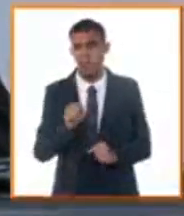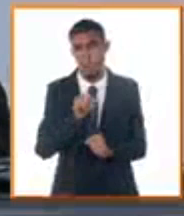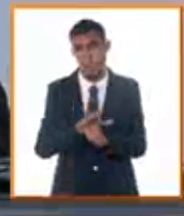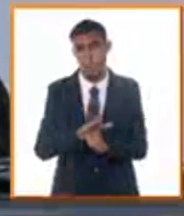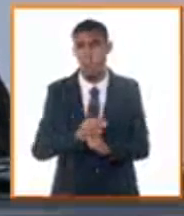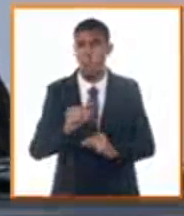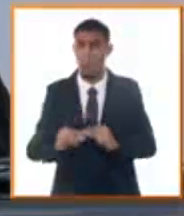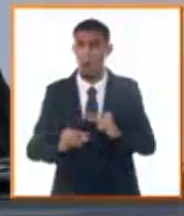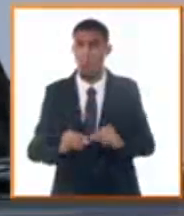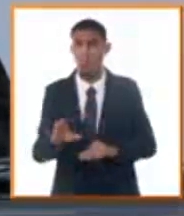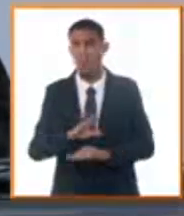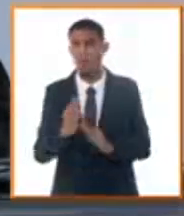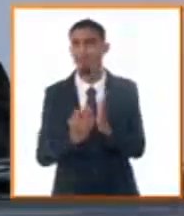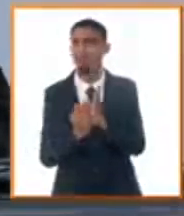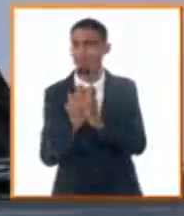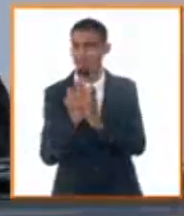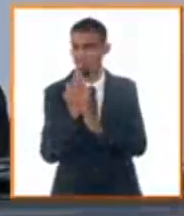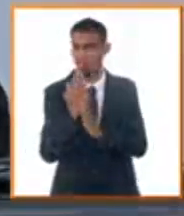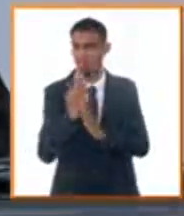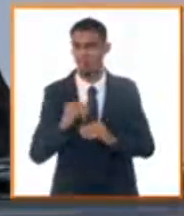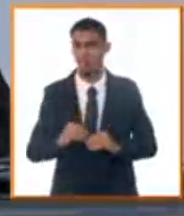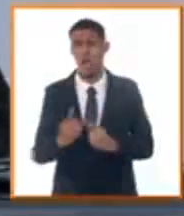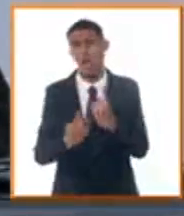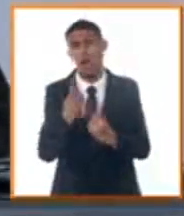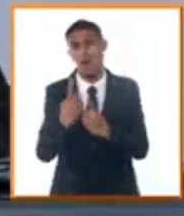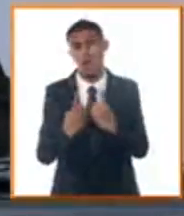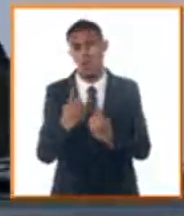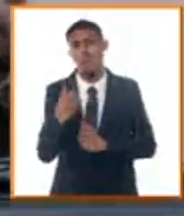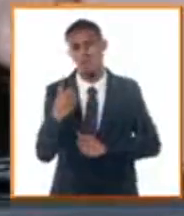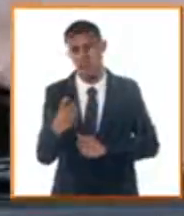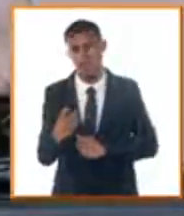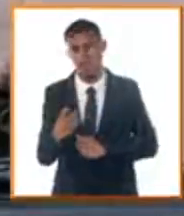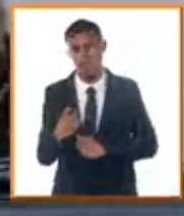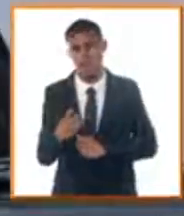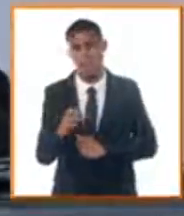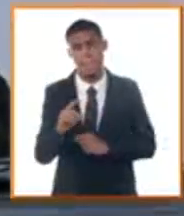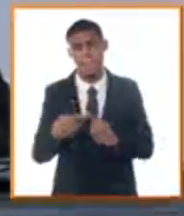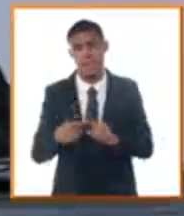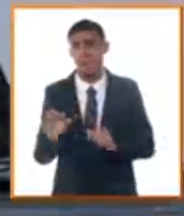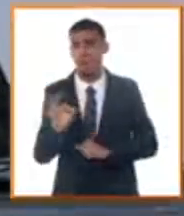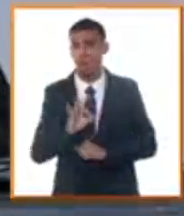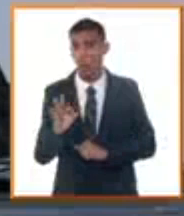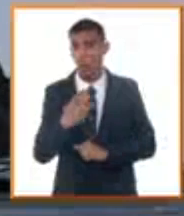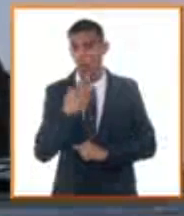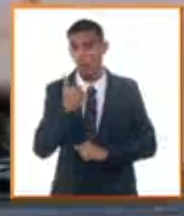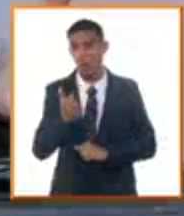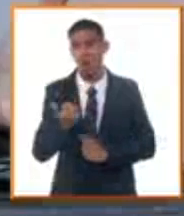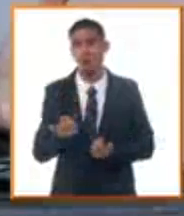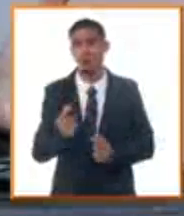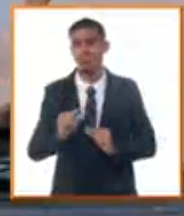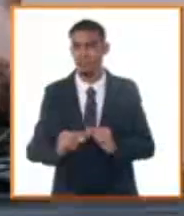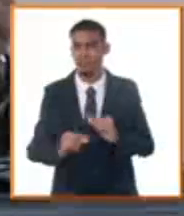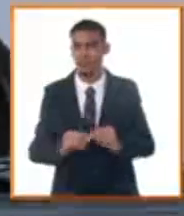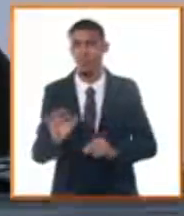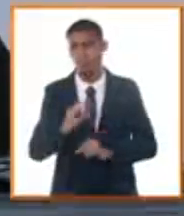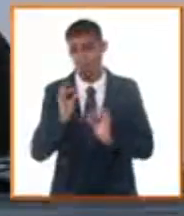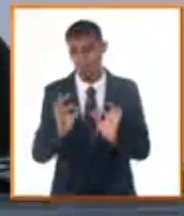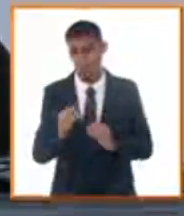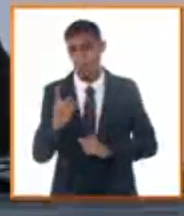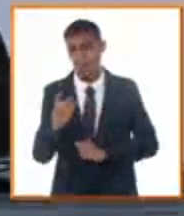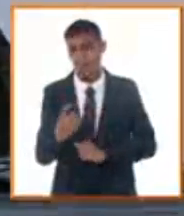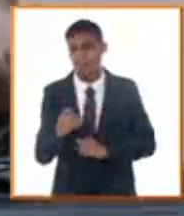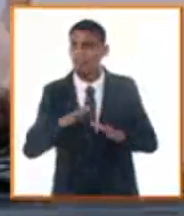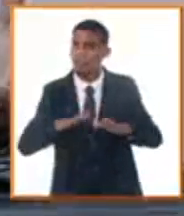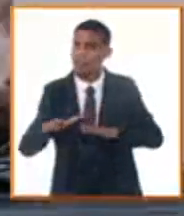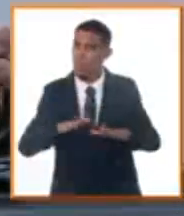iniciales, como usted ha dicho, hay pues cosas que ya están al alcance de la población, pero falta alfabetización,